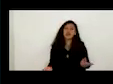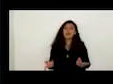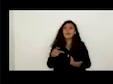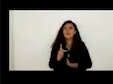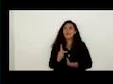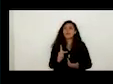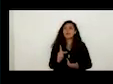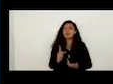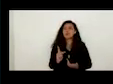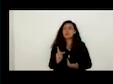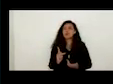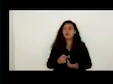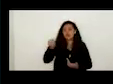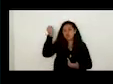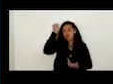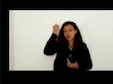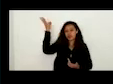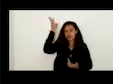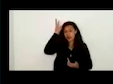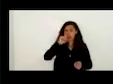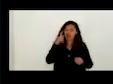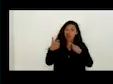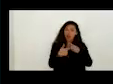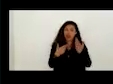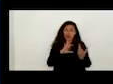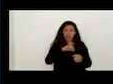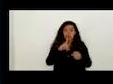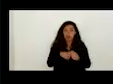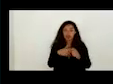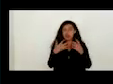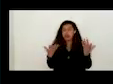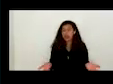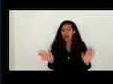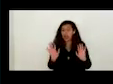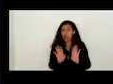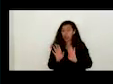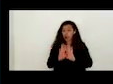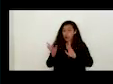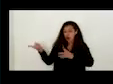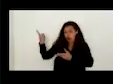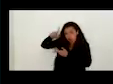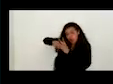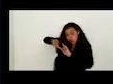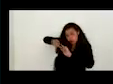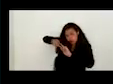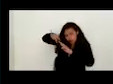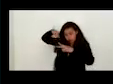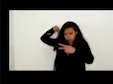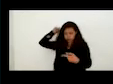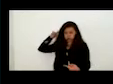en síndrome de Down no hay algo como tal, salvo que de forma genética tuviera